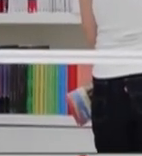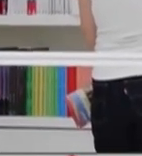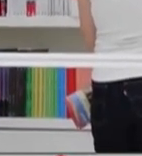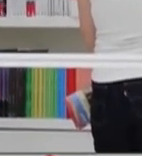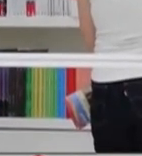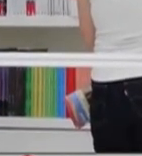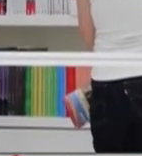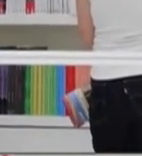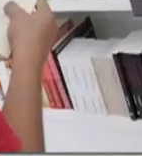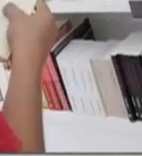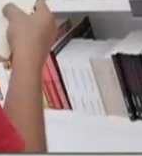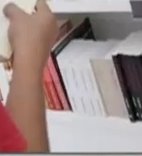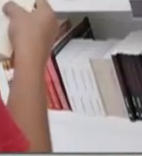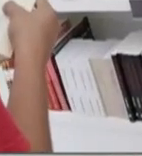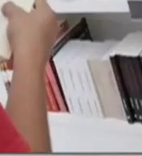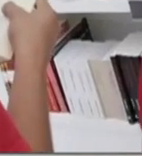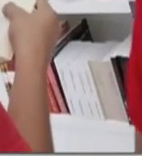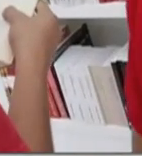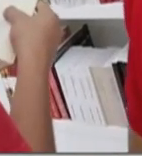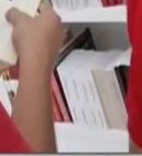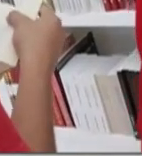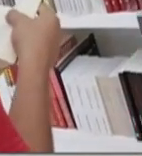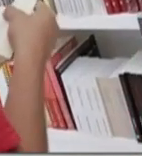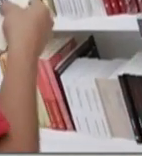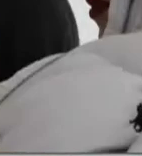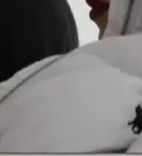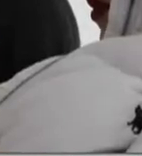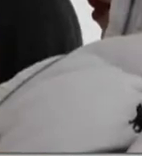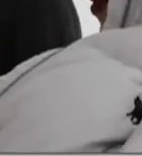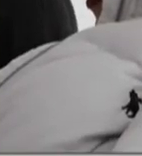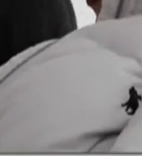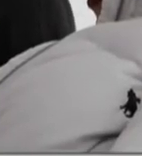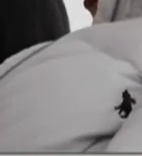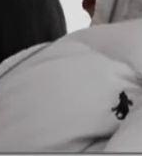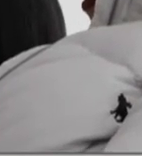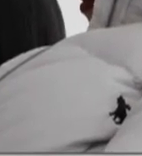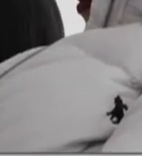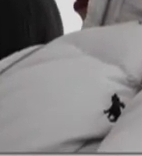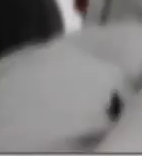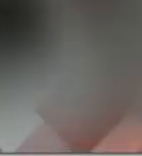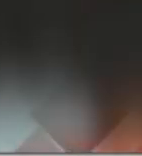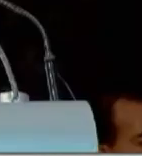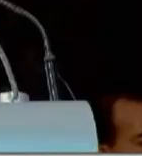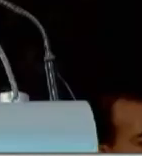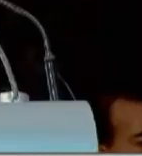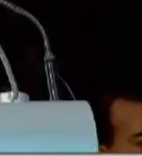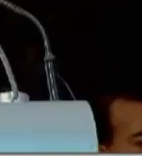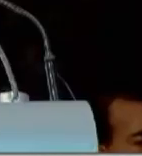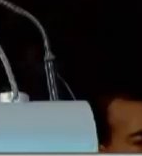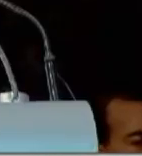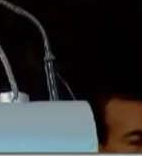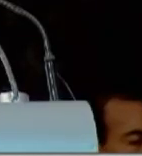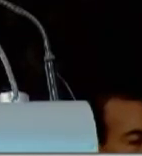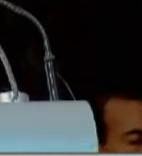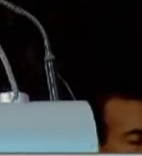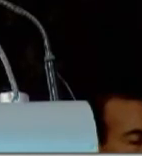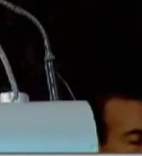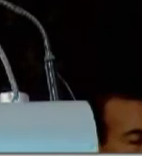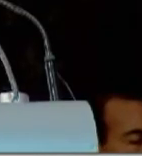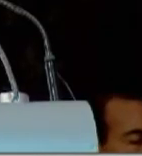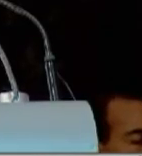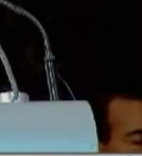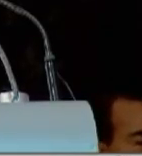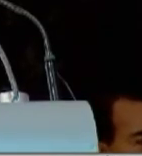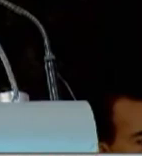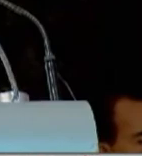del libro, la cultura, el pensamiento y la ciencia. Madrid acude a esta cita como invitada de honor. Conmemoramos este año